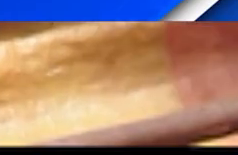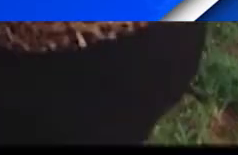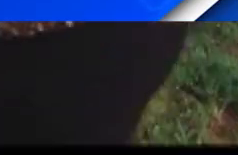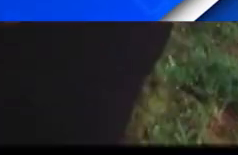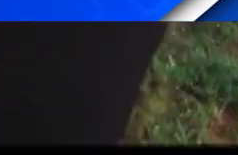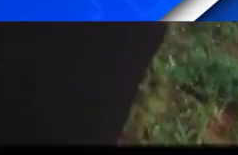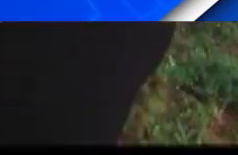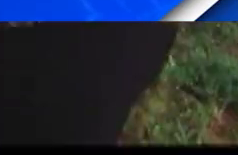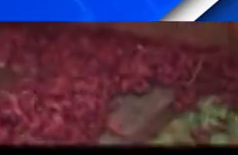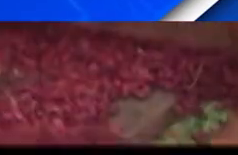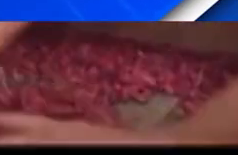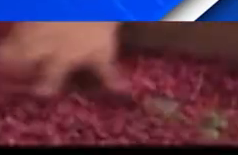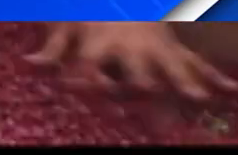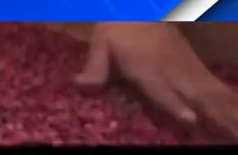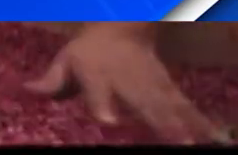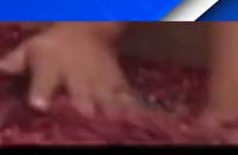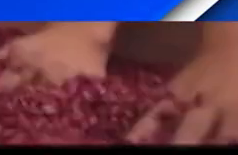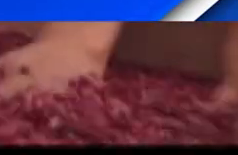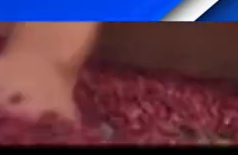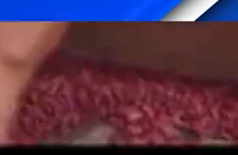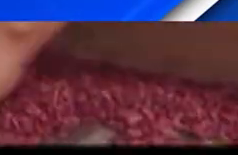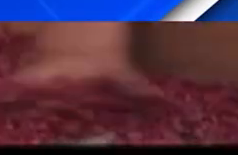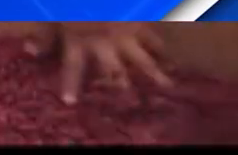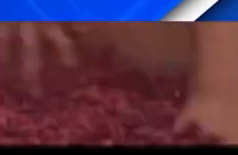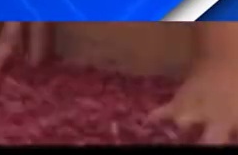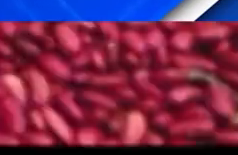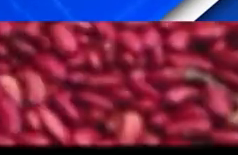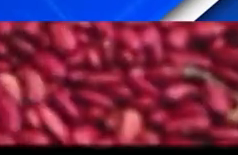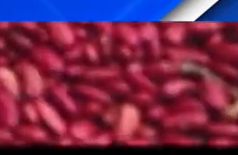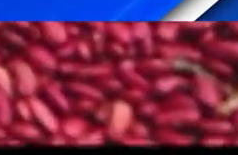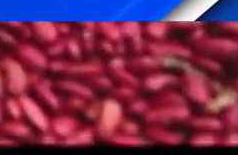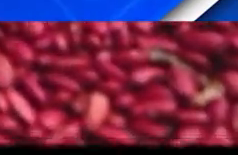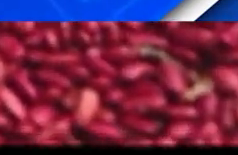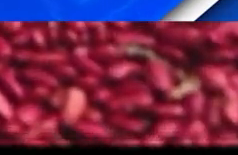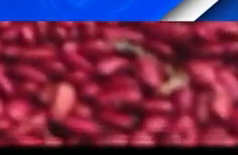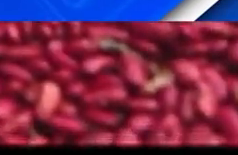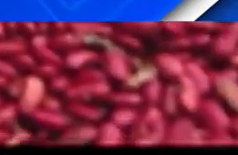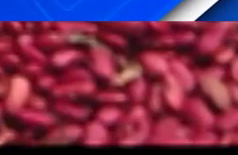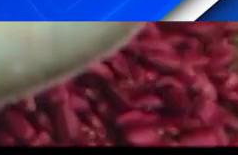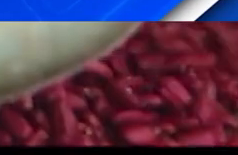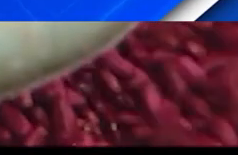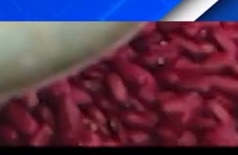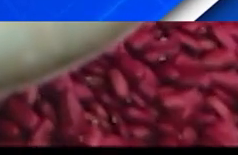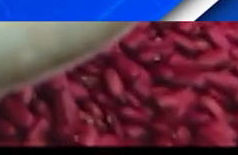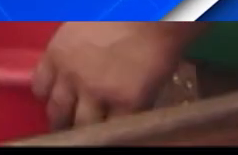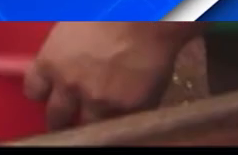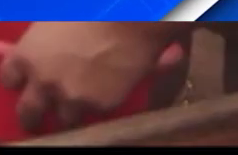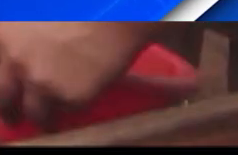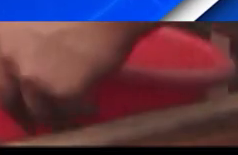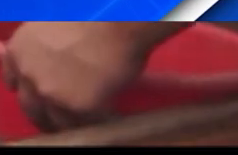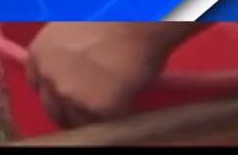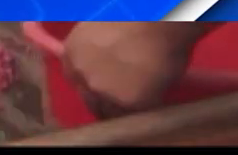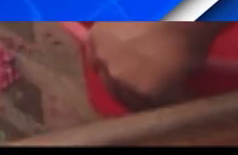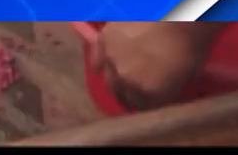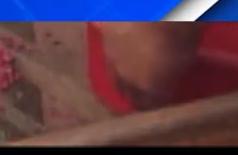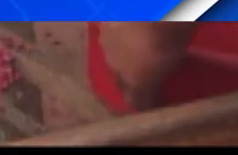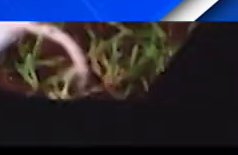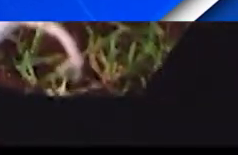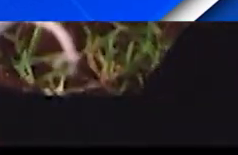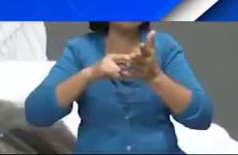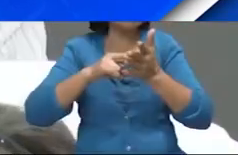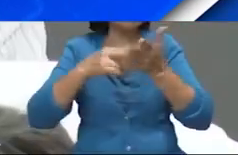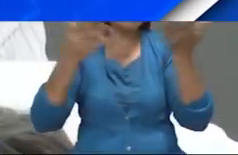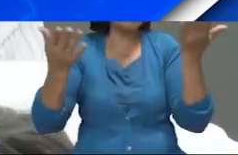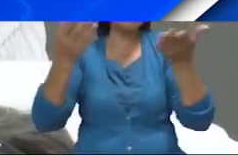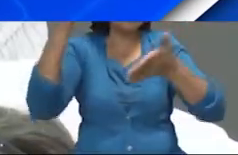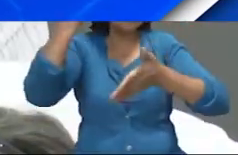250.000 productores en el 2006 a 365.000 productores en el año 2022. Con